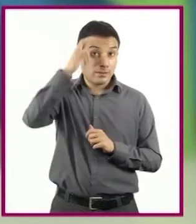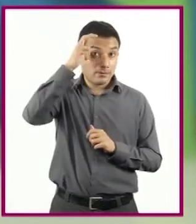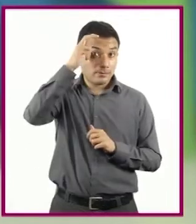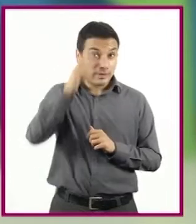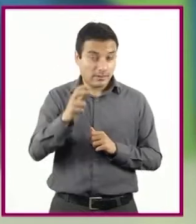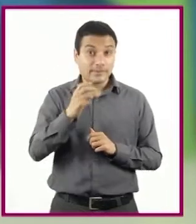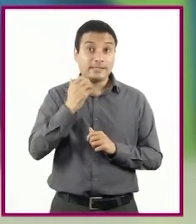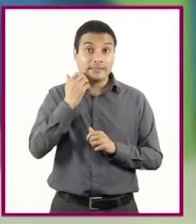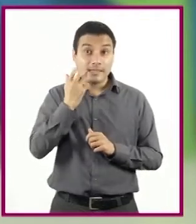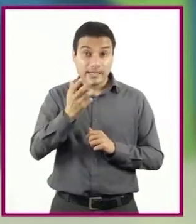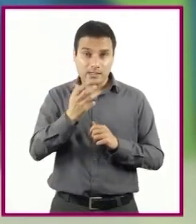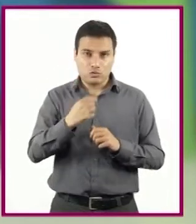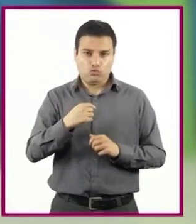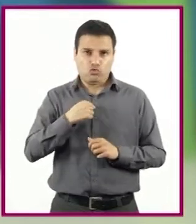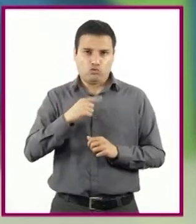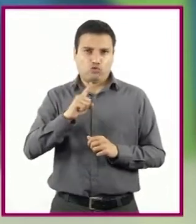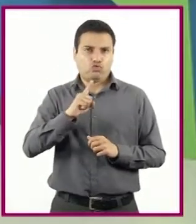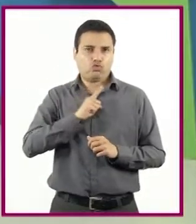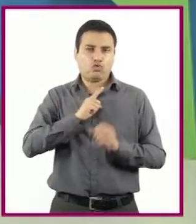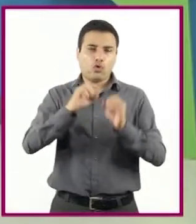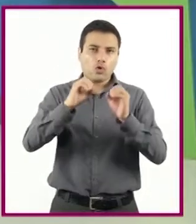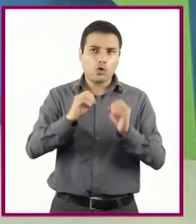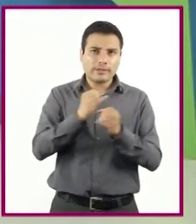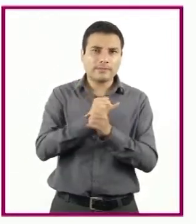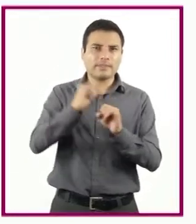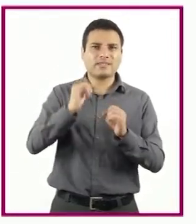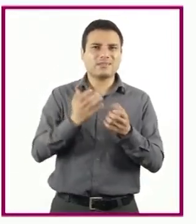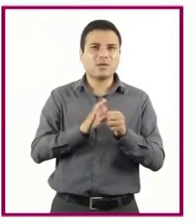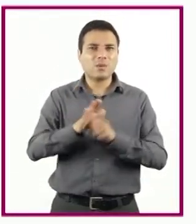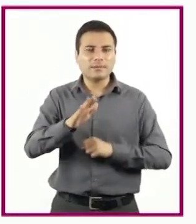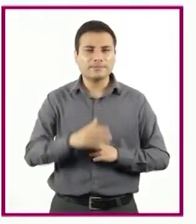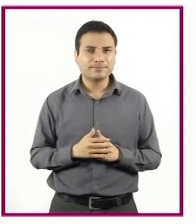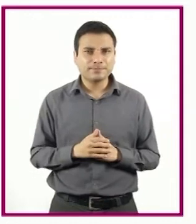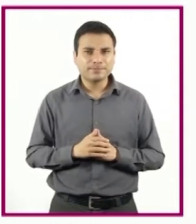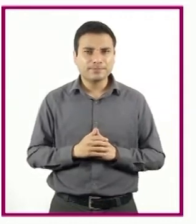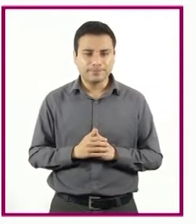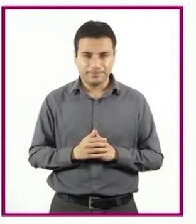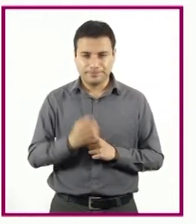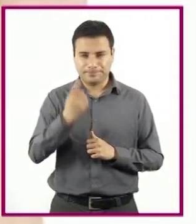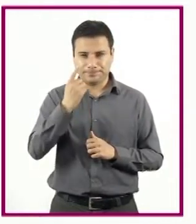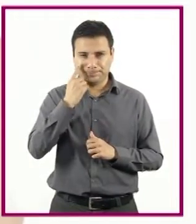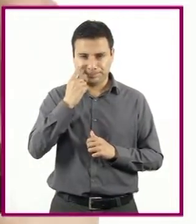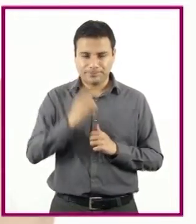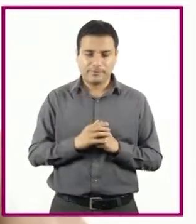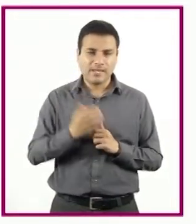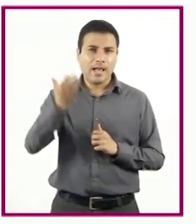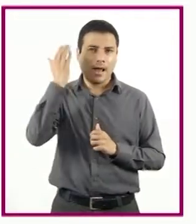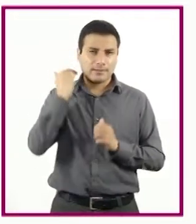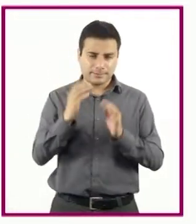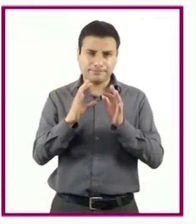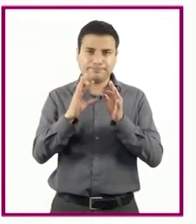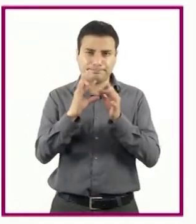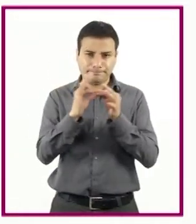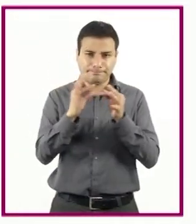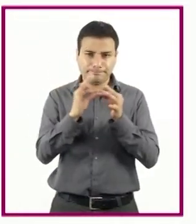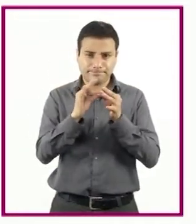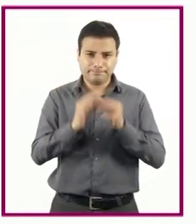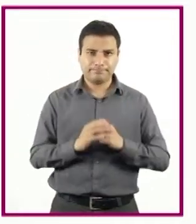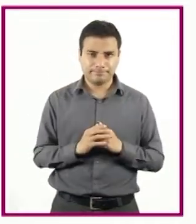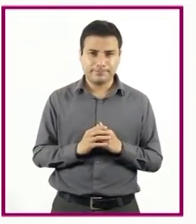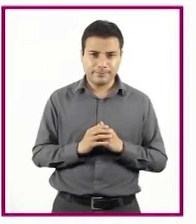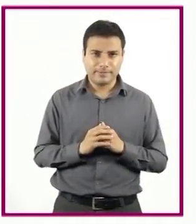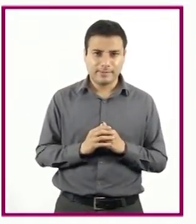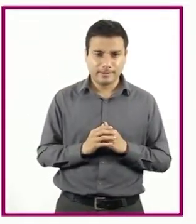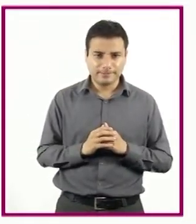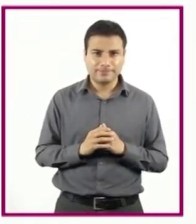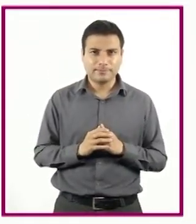o la independencia de España? ¿Por qué? Como estudiaron en sesiones anteriores, cuando fue desmantelada la